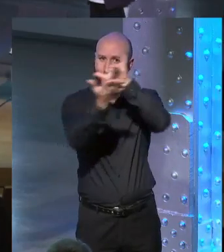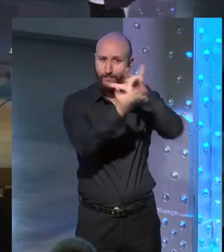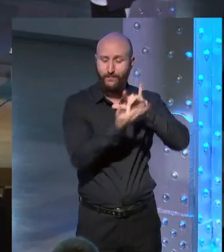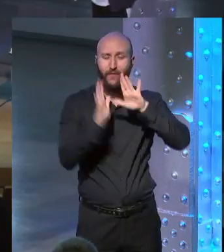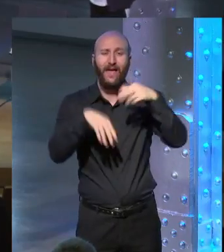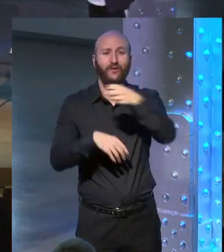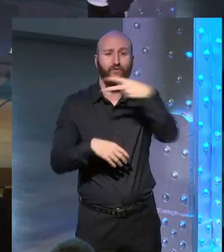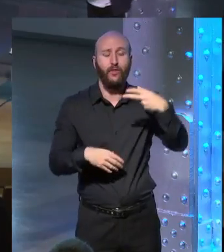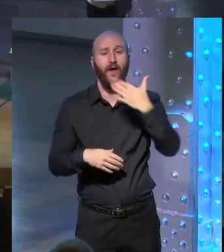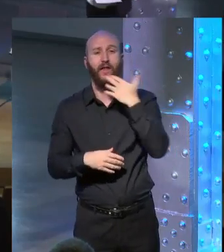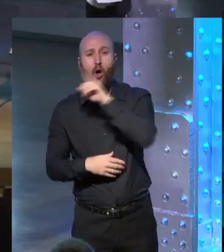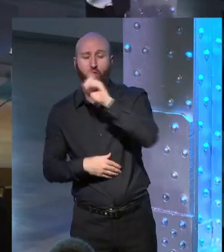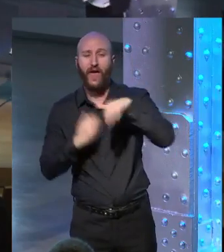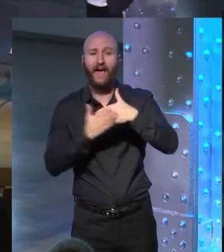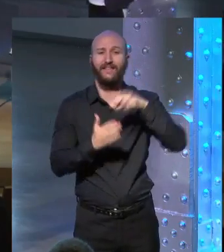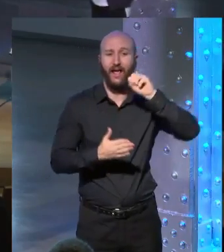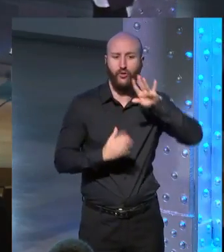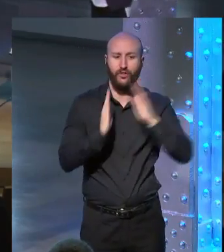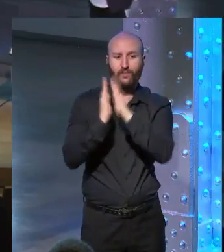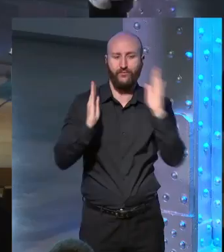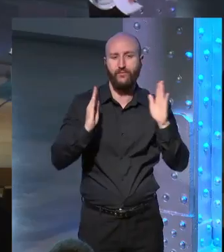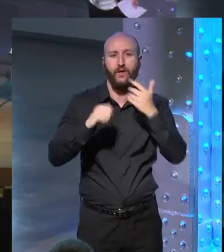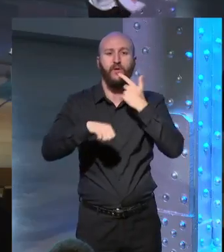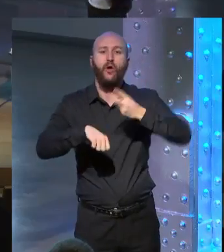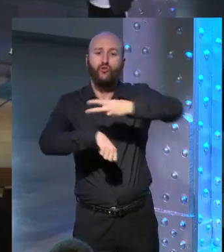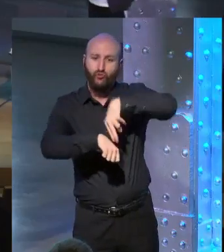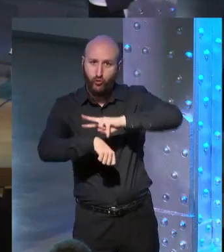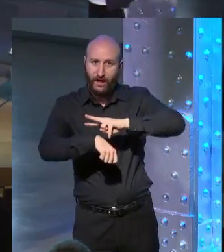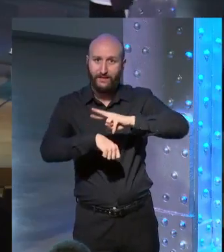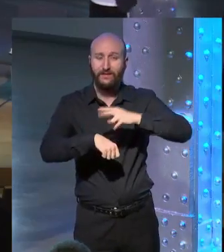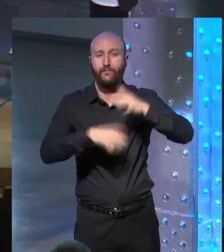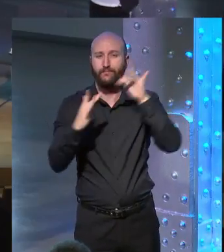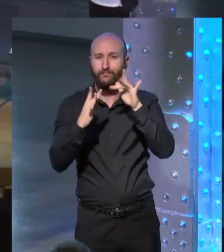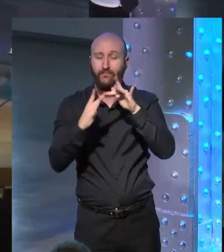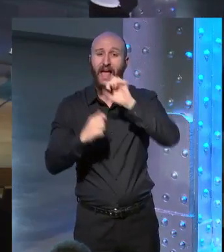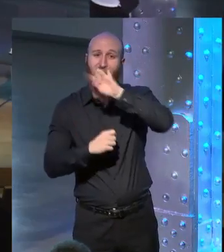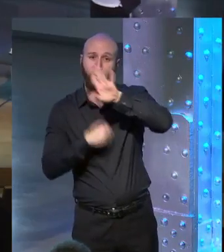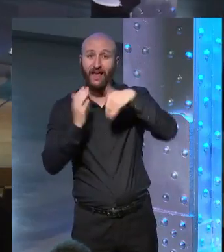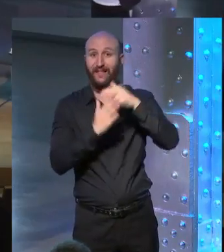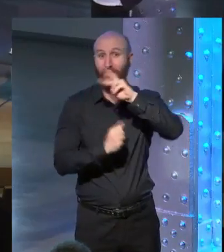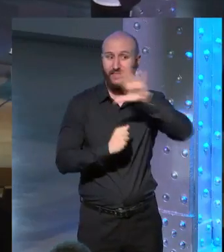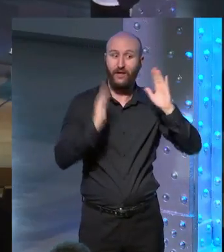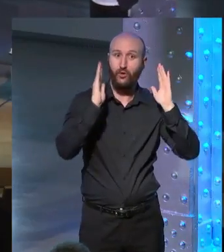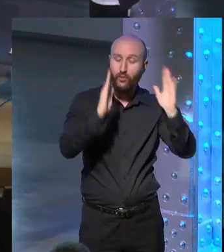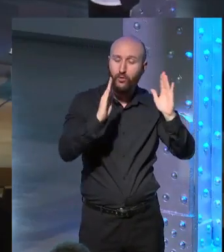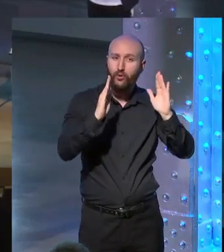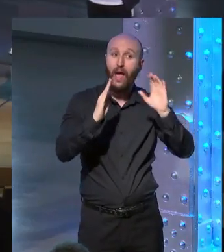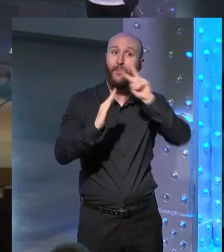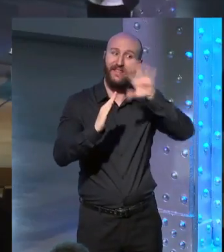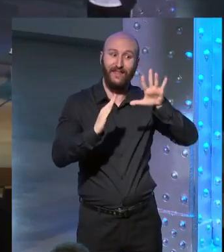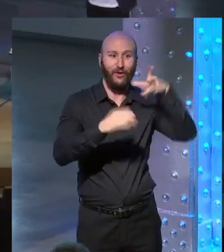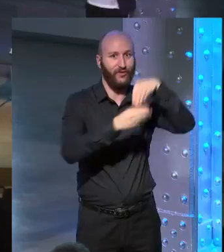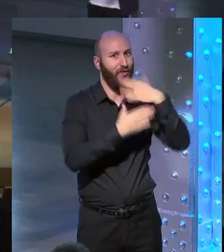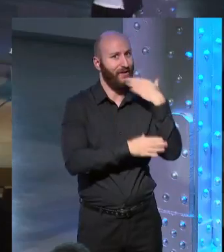los 11 a los 14 años pasaban más de 2 horas conectados, de los 14 hasta los 25, metían hasta los 25 a los